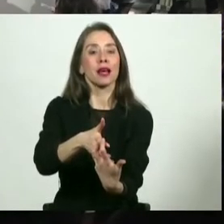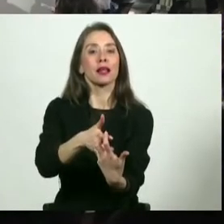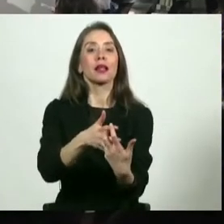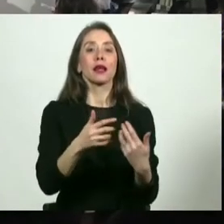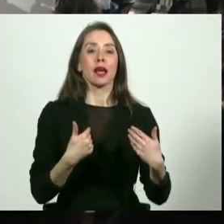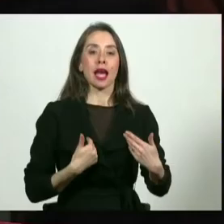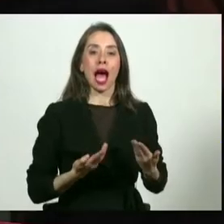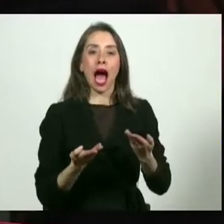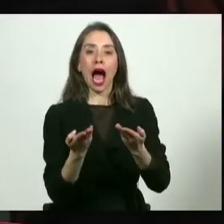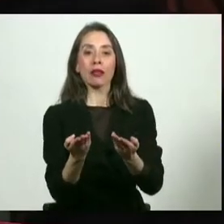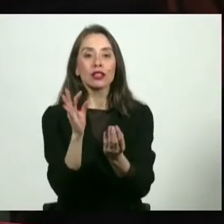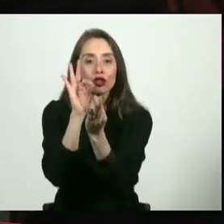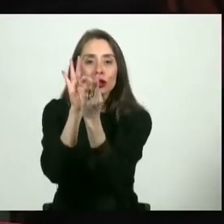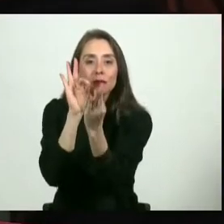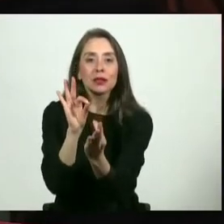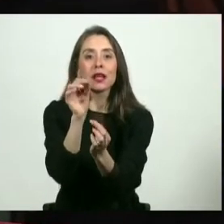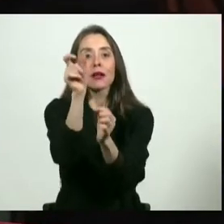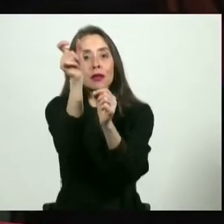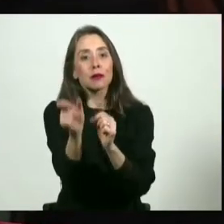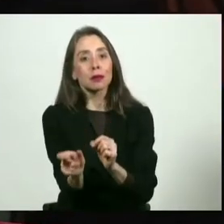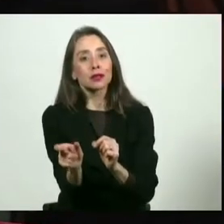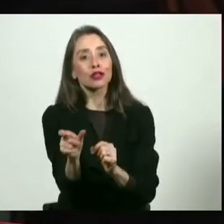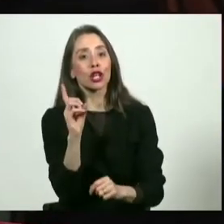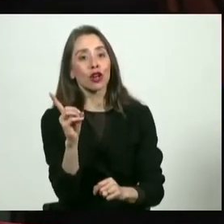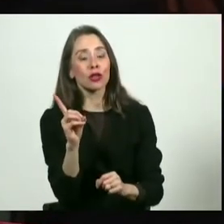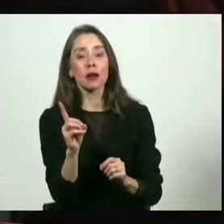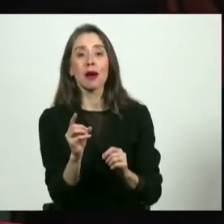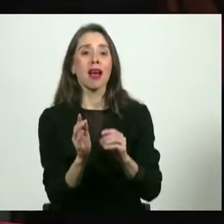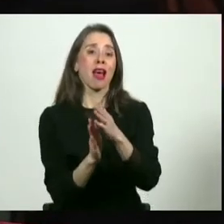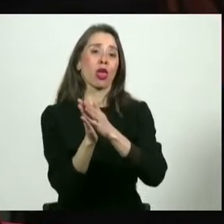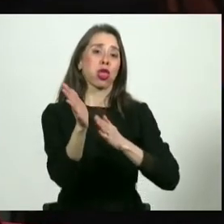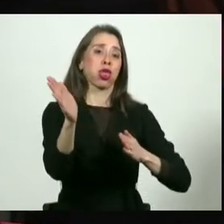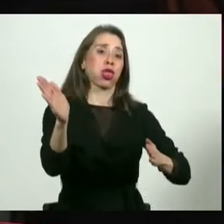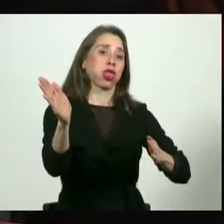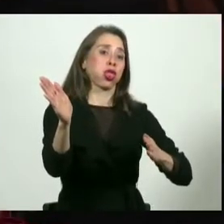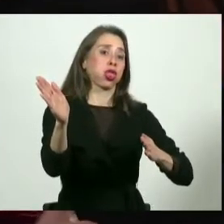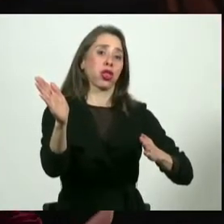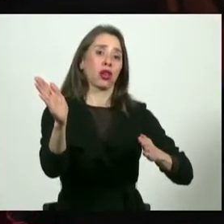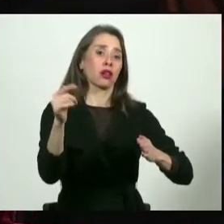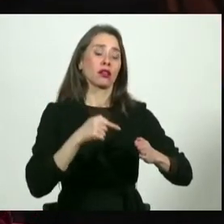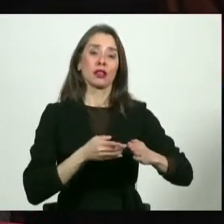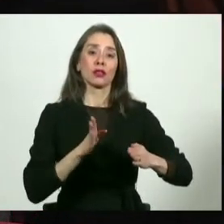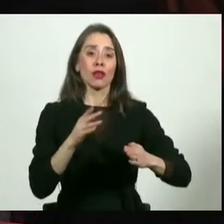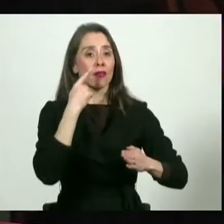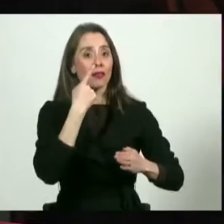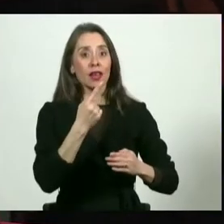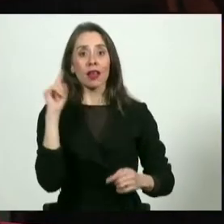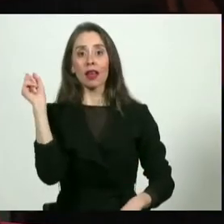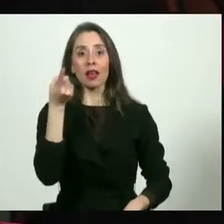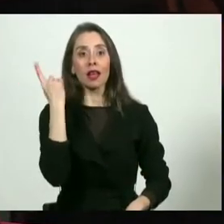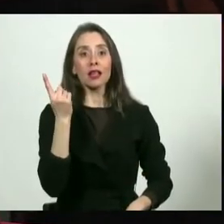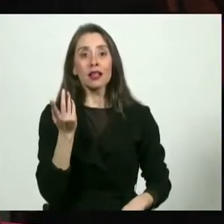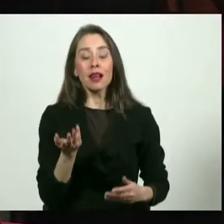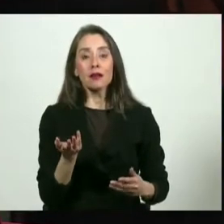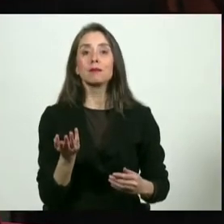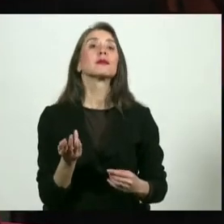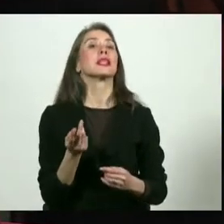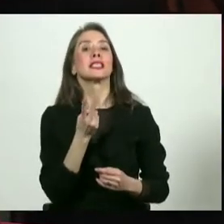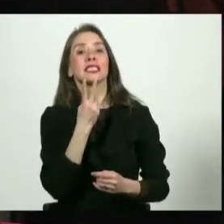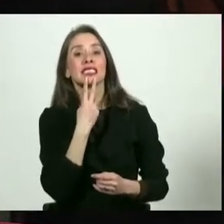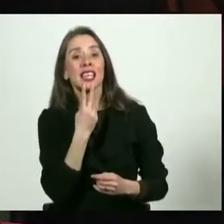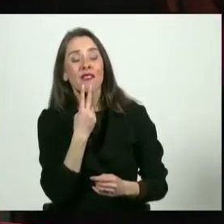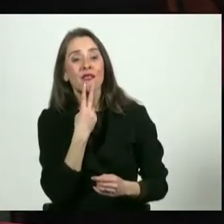atención particular y específica a las personas con discapacidad está mucho más retrasada aún que lo que está toda la disposición en general. Entonces se vive en